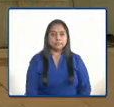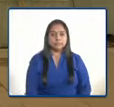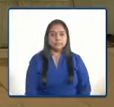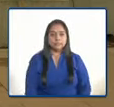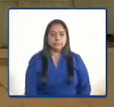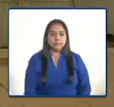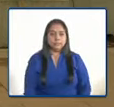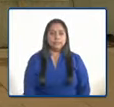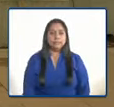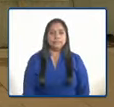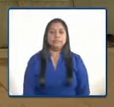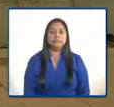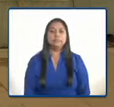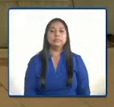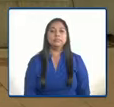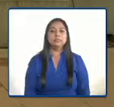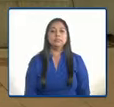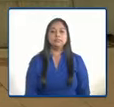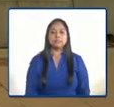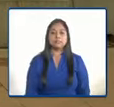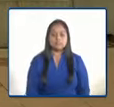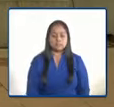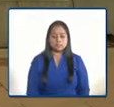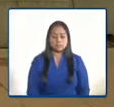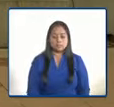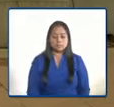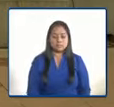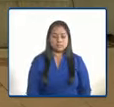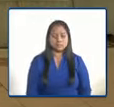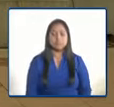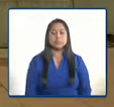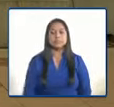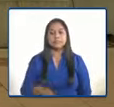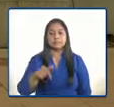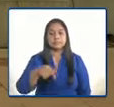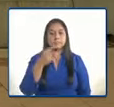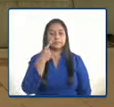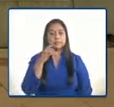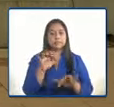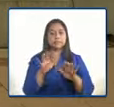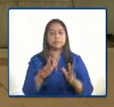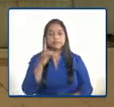a recibir al señor secretario de Bienestar Social,